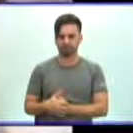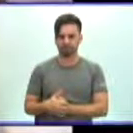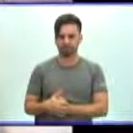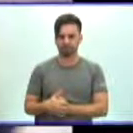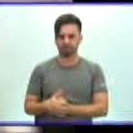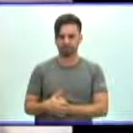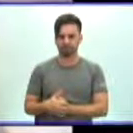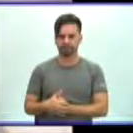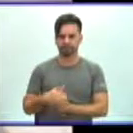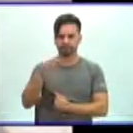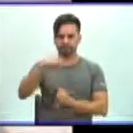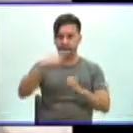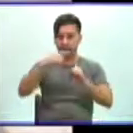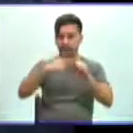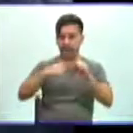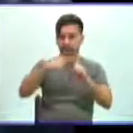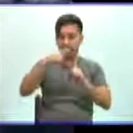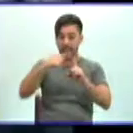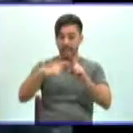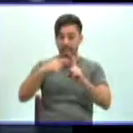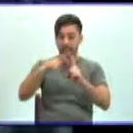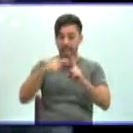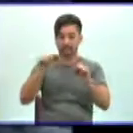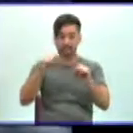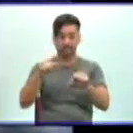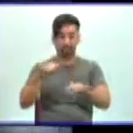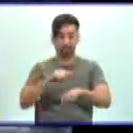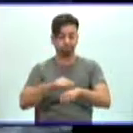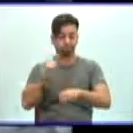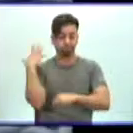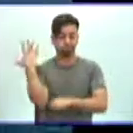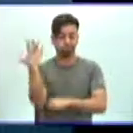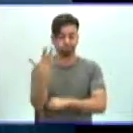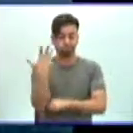El tiempo es variable en esta zona, normalmente de bajas presiones.